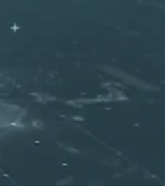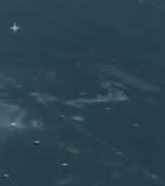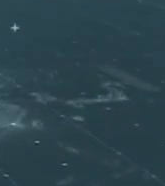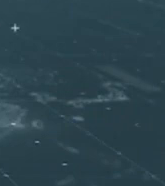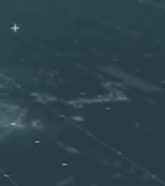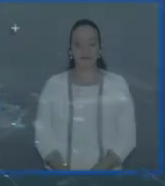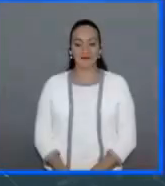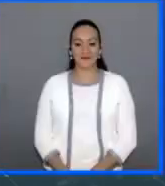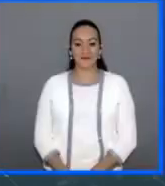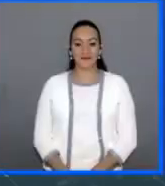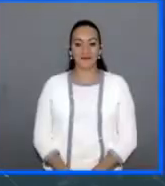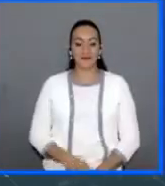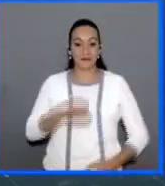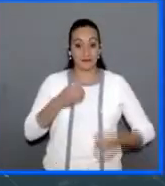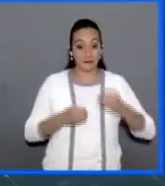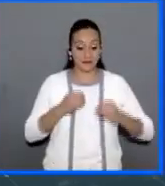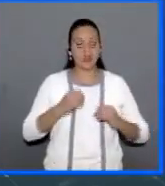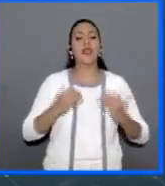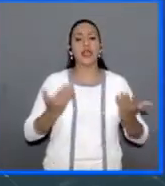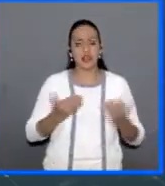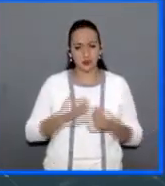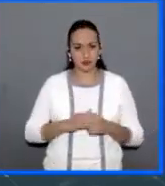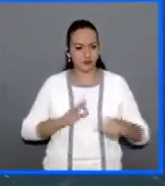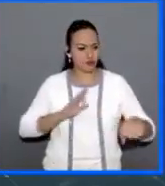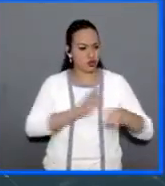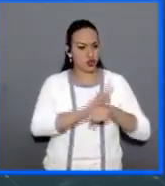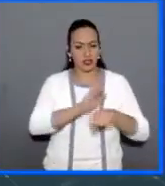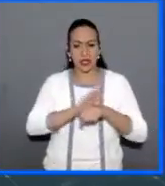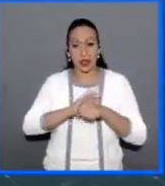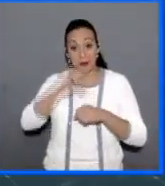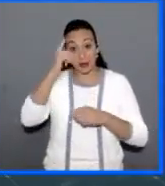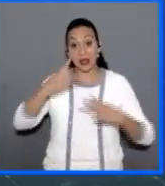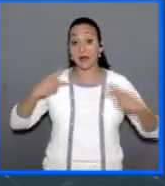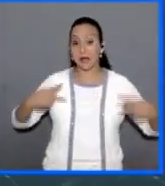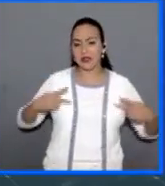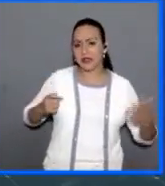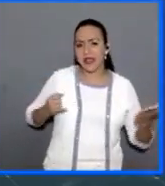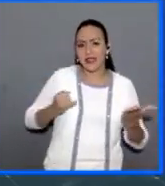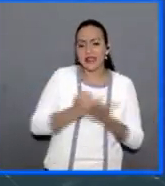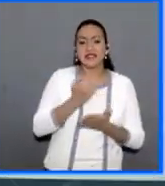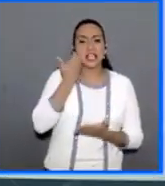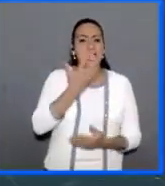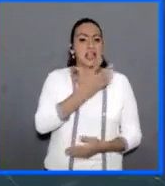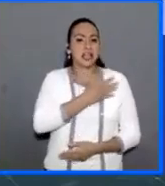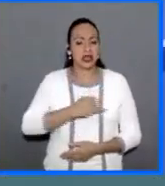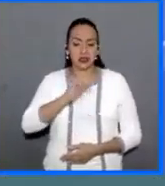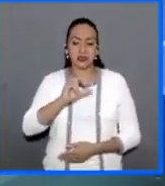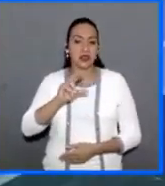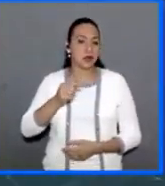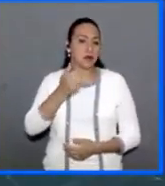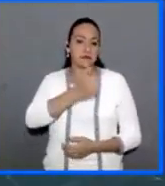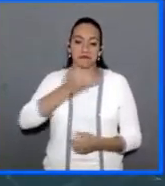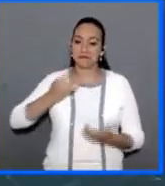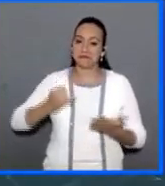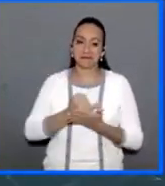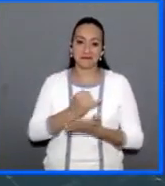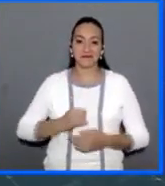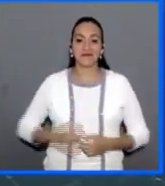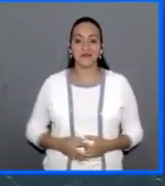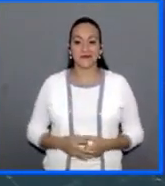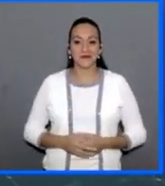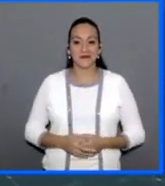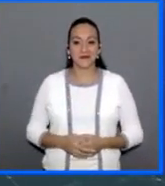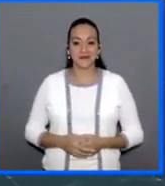La Corte ha protegido la autonomía reproductiva y el derecho a decidir de mujeres y personas gestantes. La primera